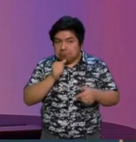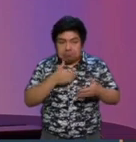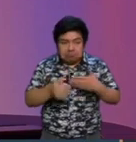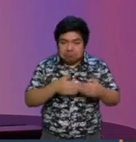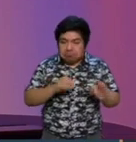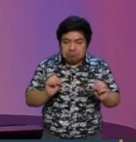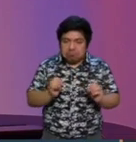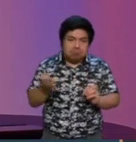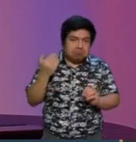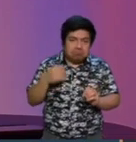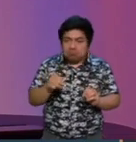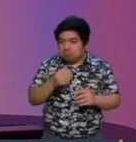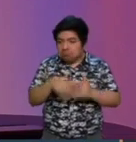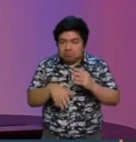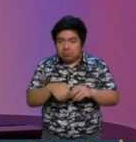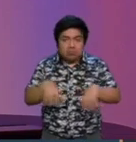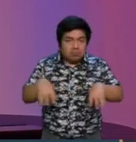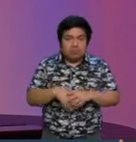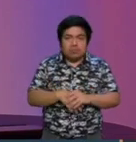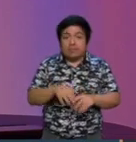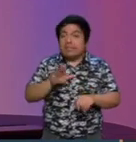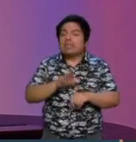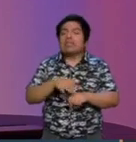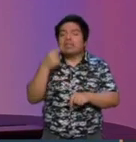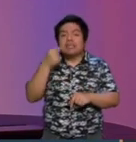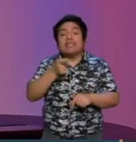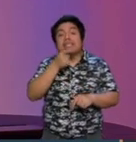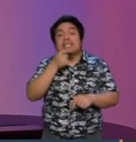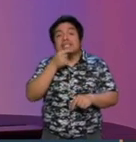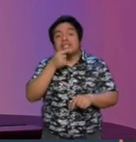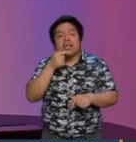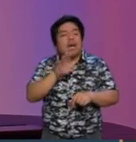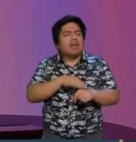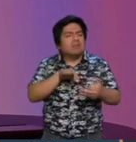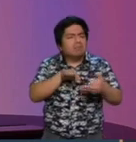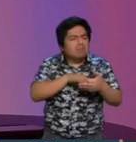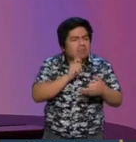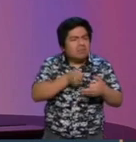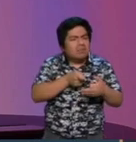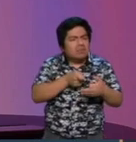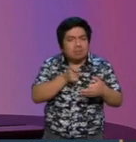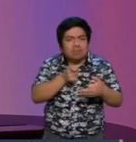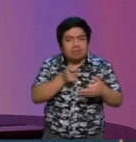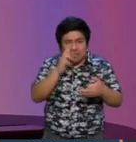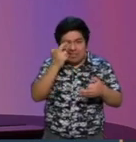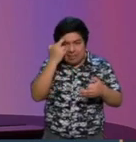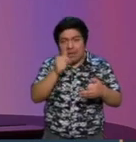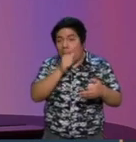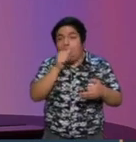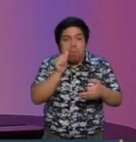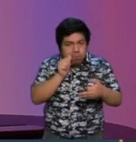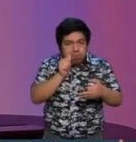son esquemas no vigentes, y lo que más ha funcionado es tener policías de proximidad. ¿Qué significa eso? lo que se hizo en Benito